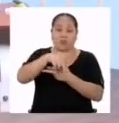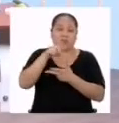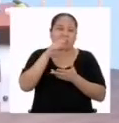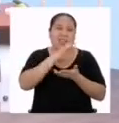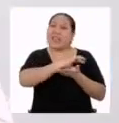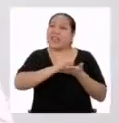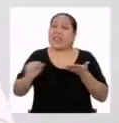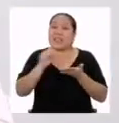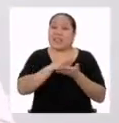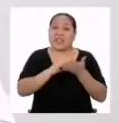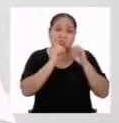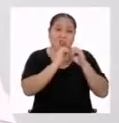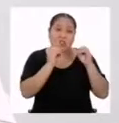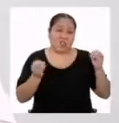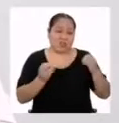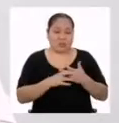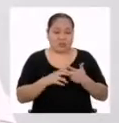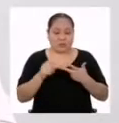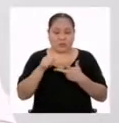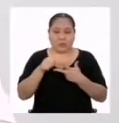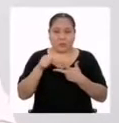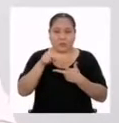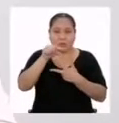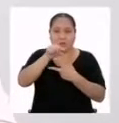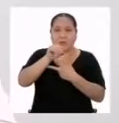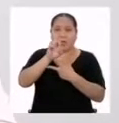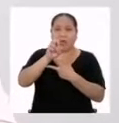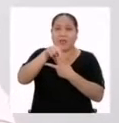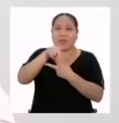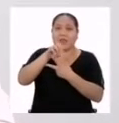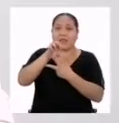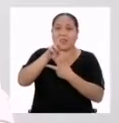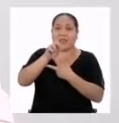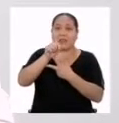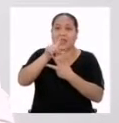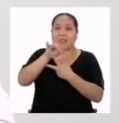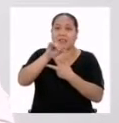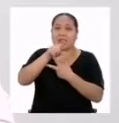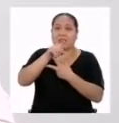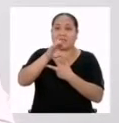son redundantes. Otra macrorregla es la generalización, que es cuando